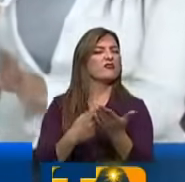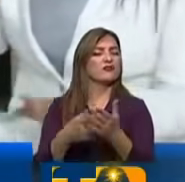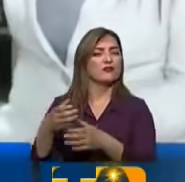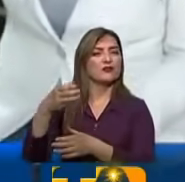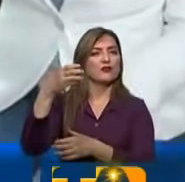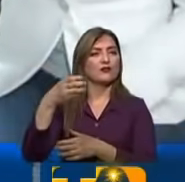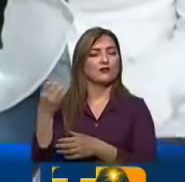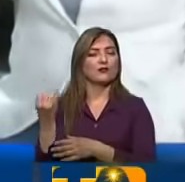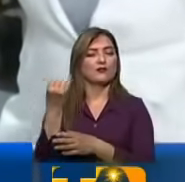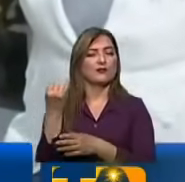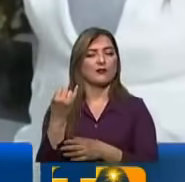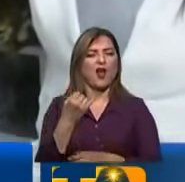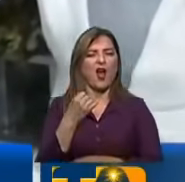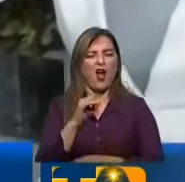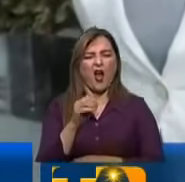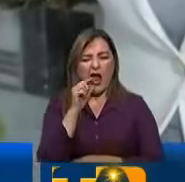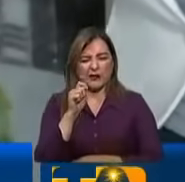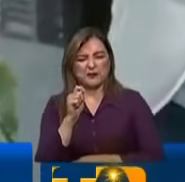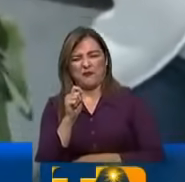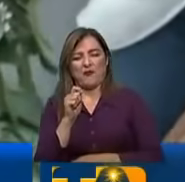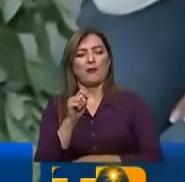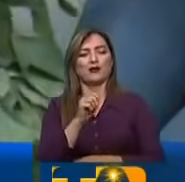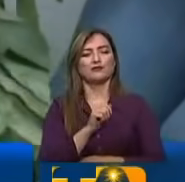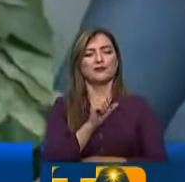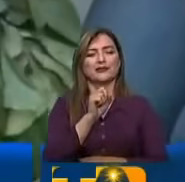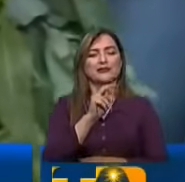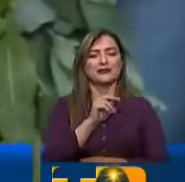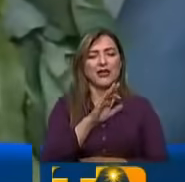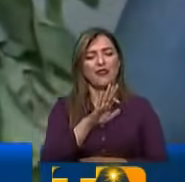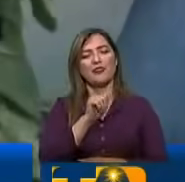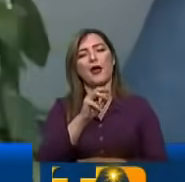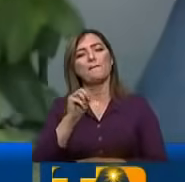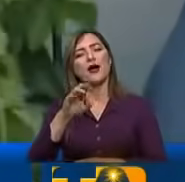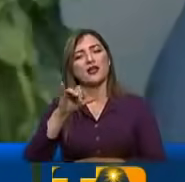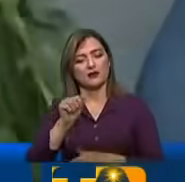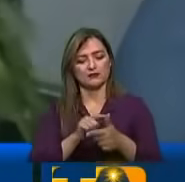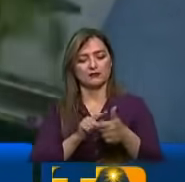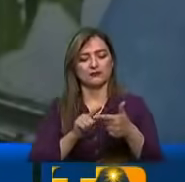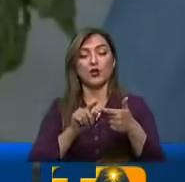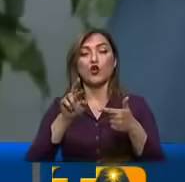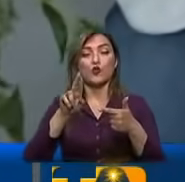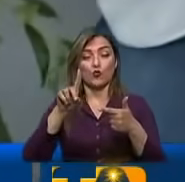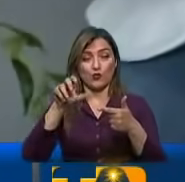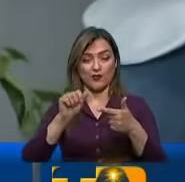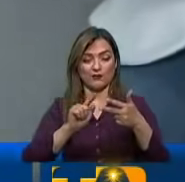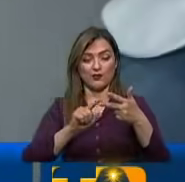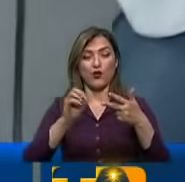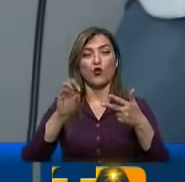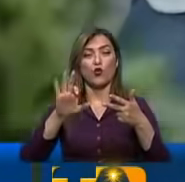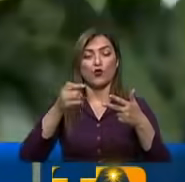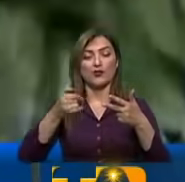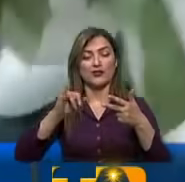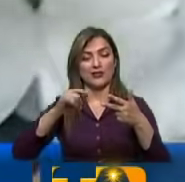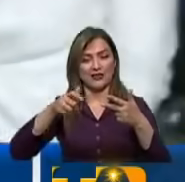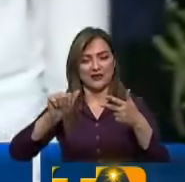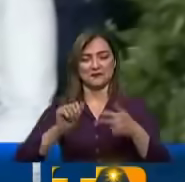día de hoy? Las amargas que viene Santa María, Ruda, Marco, Ortiga, todo esto viene en sal. Ortiga, no me haga esto, doña